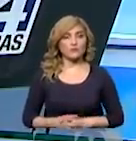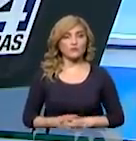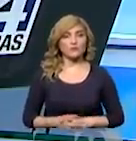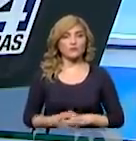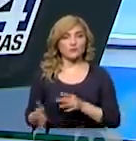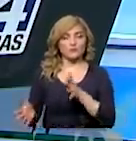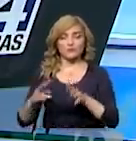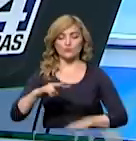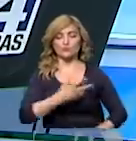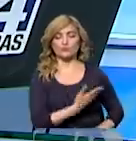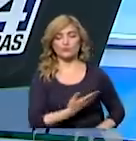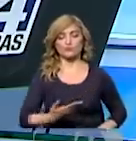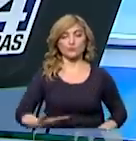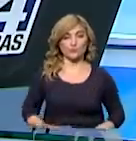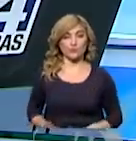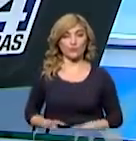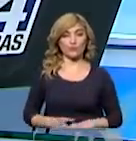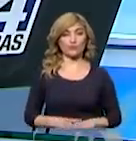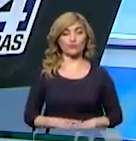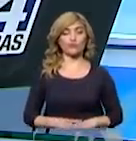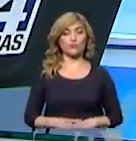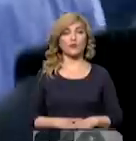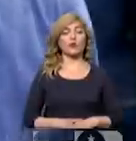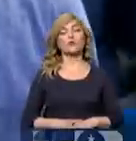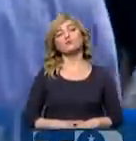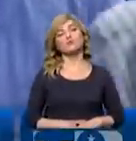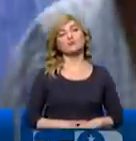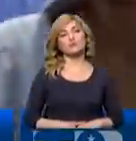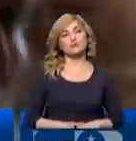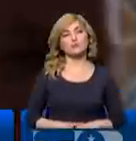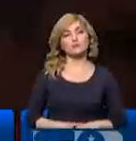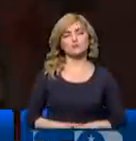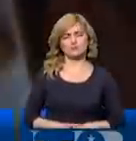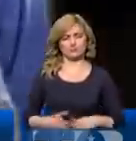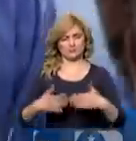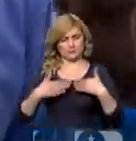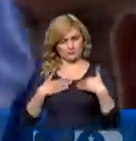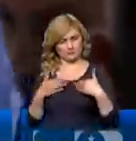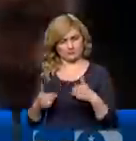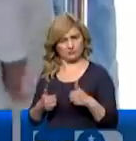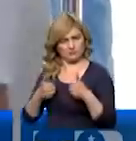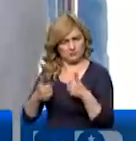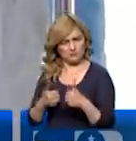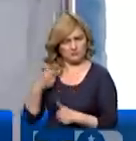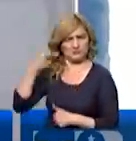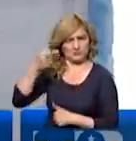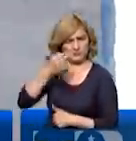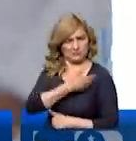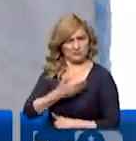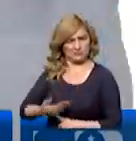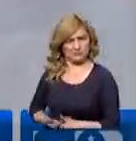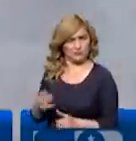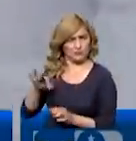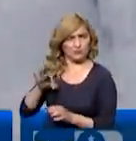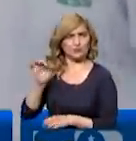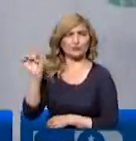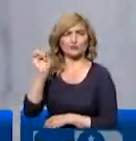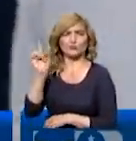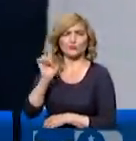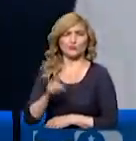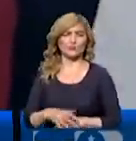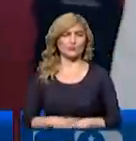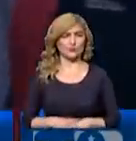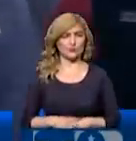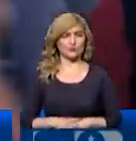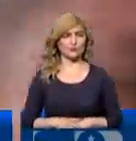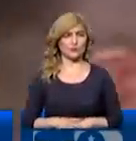El vicepresidente Otto Sonnenholzner aseguró que no tiene intenciones de ser candidato en las próximas elecciones presidenciales, pero tampoco